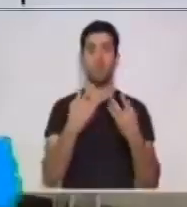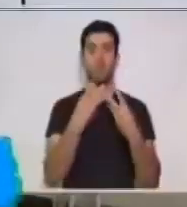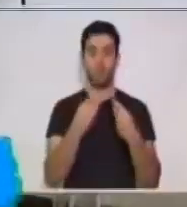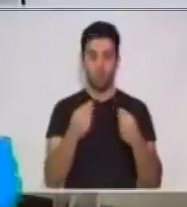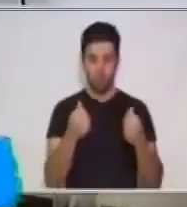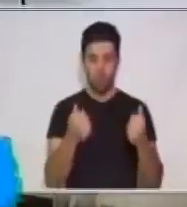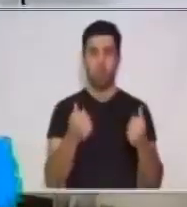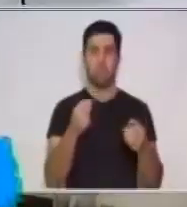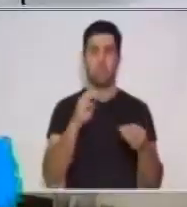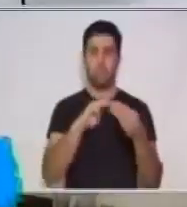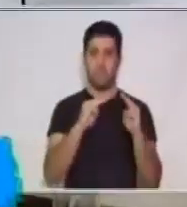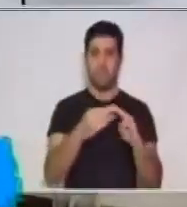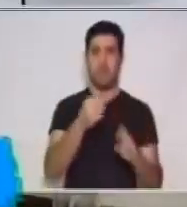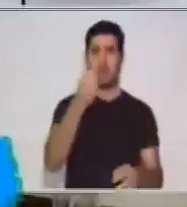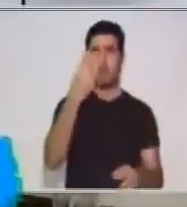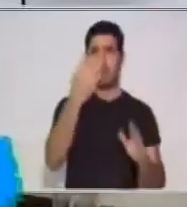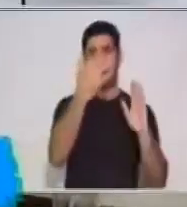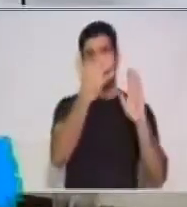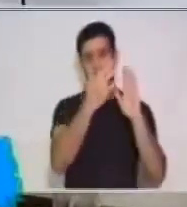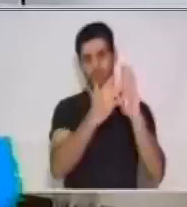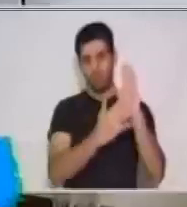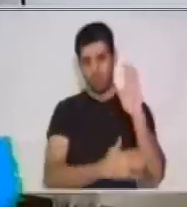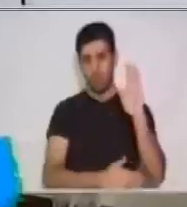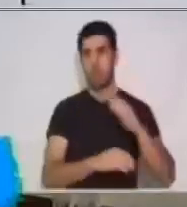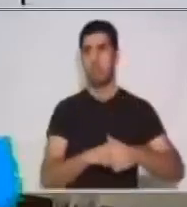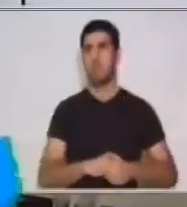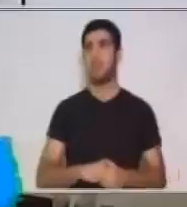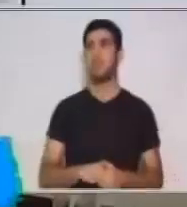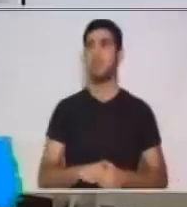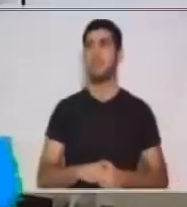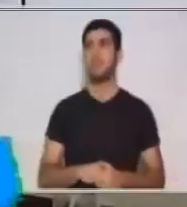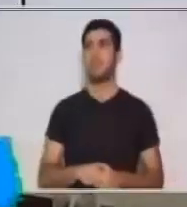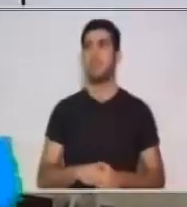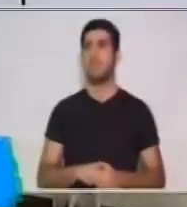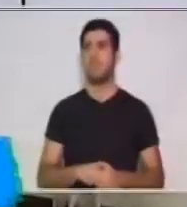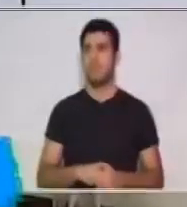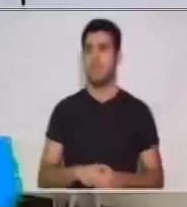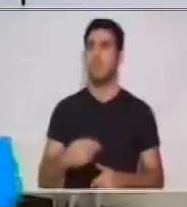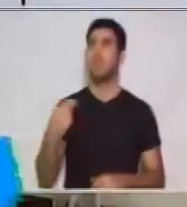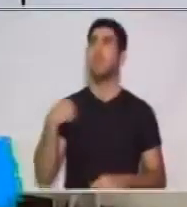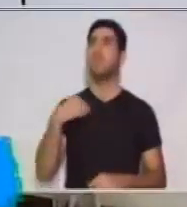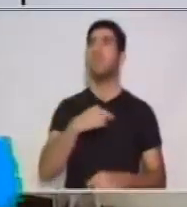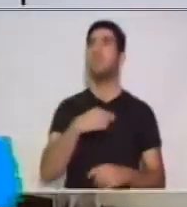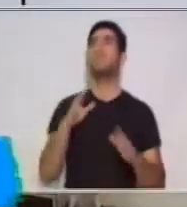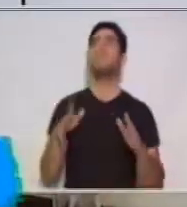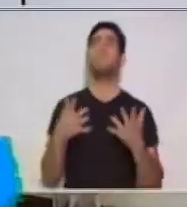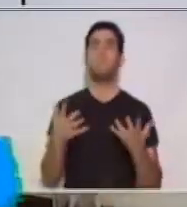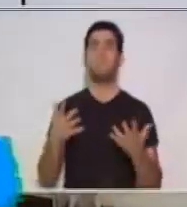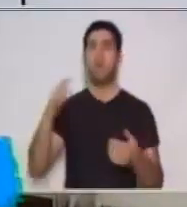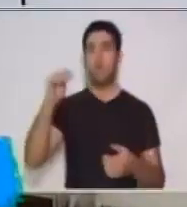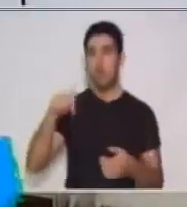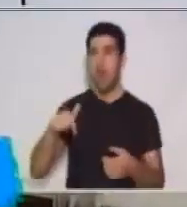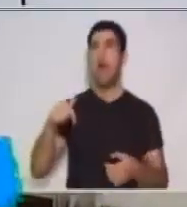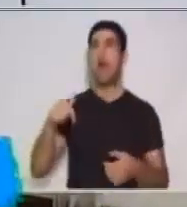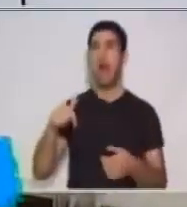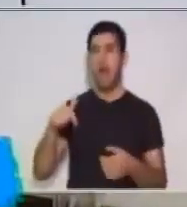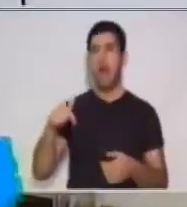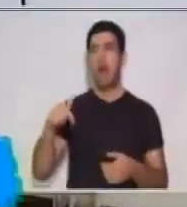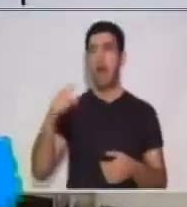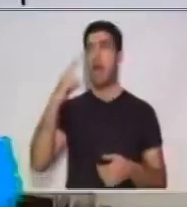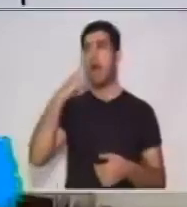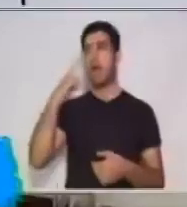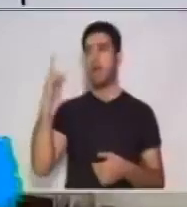nuestro problema. Para esto vamos a plantear entonces